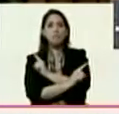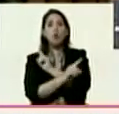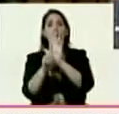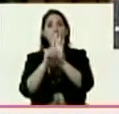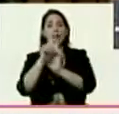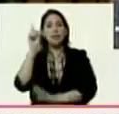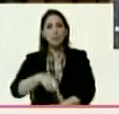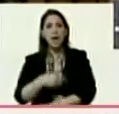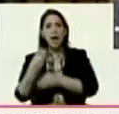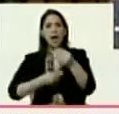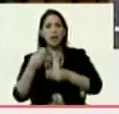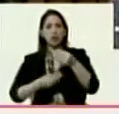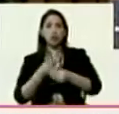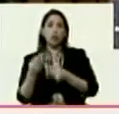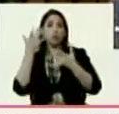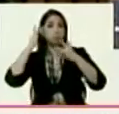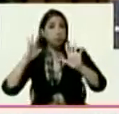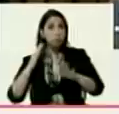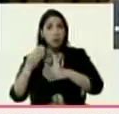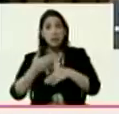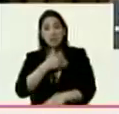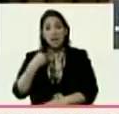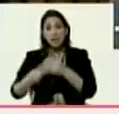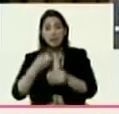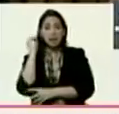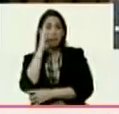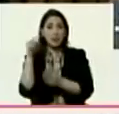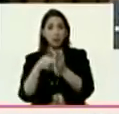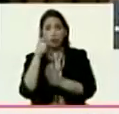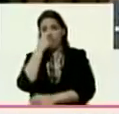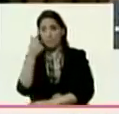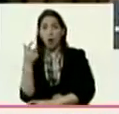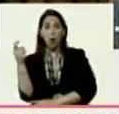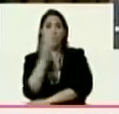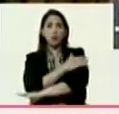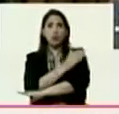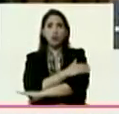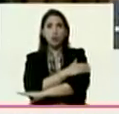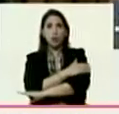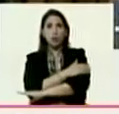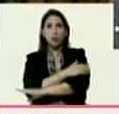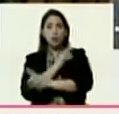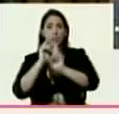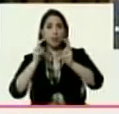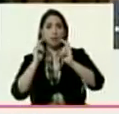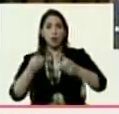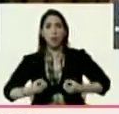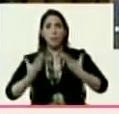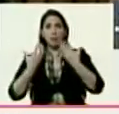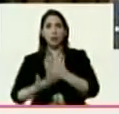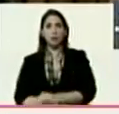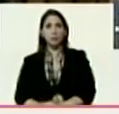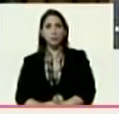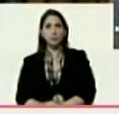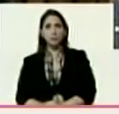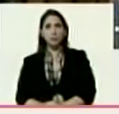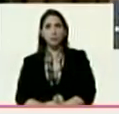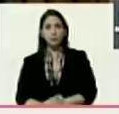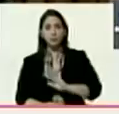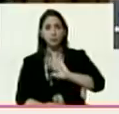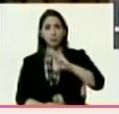que haya realizado o pretenda realizar la Asamblea Nacional en desacato en los términos expresados supra.